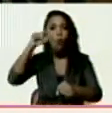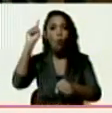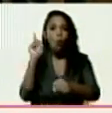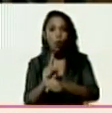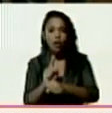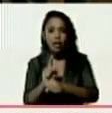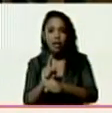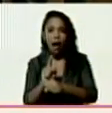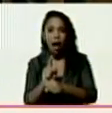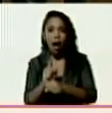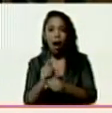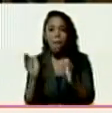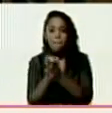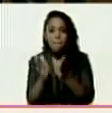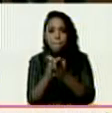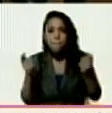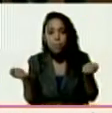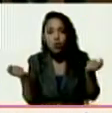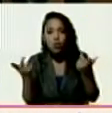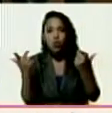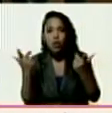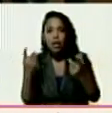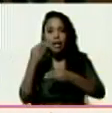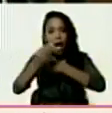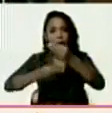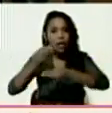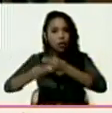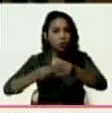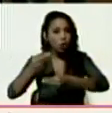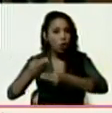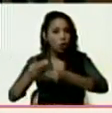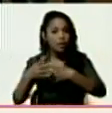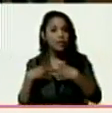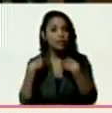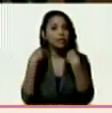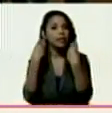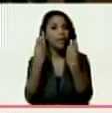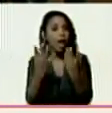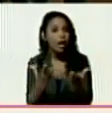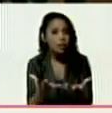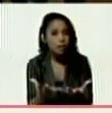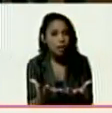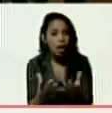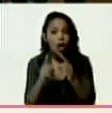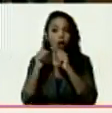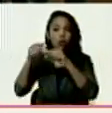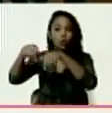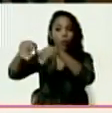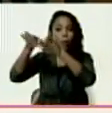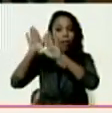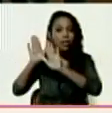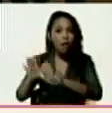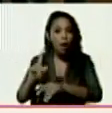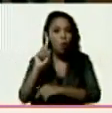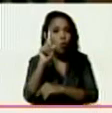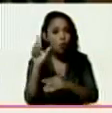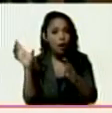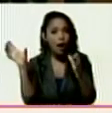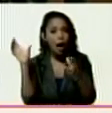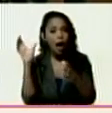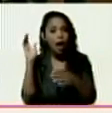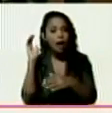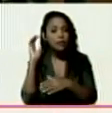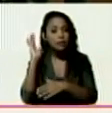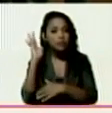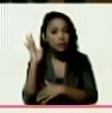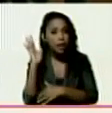motivación y hecho sobrevenido que pueda darse para suspender una sesión es que no